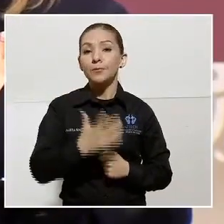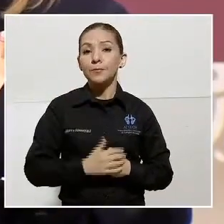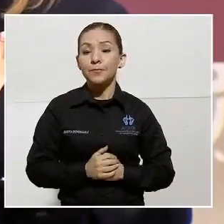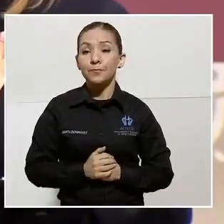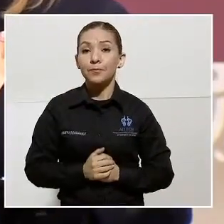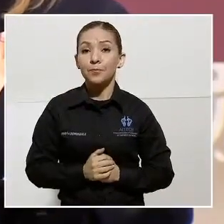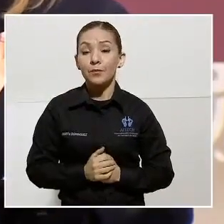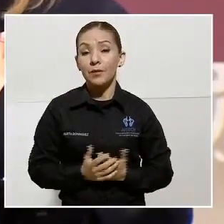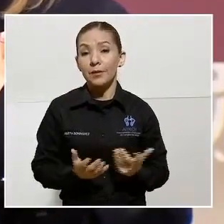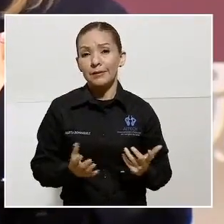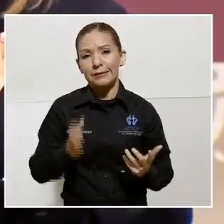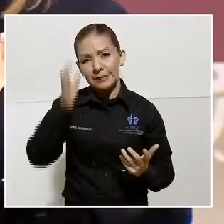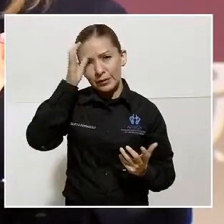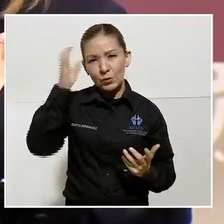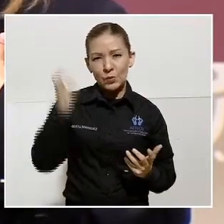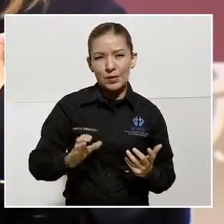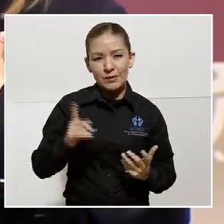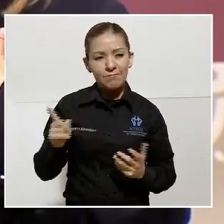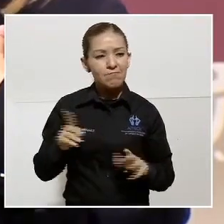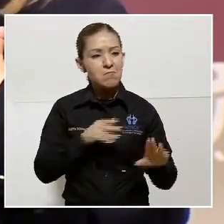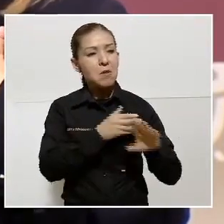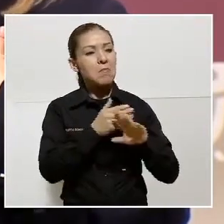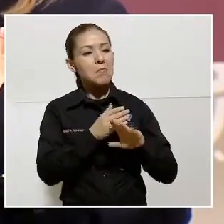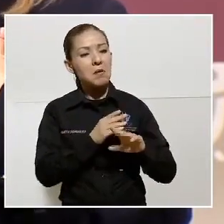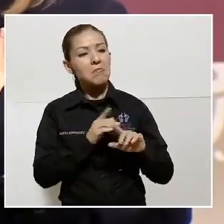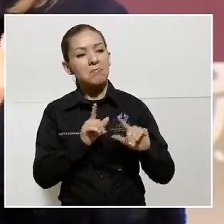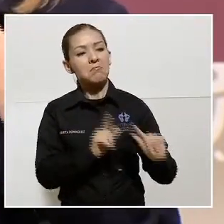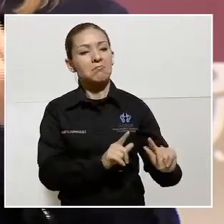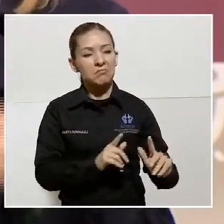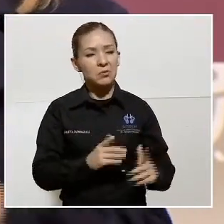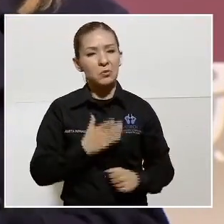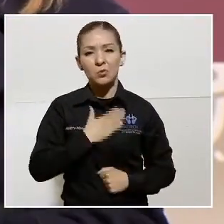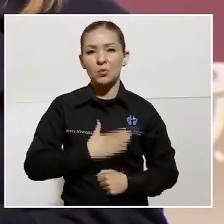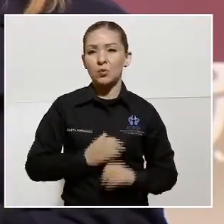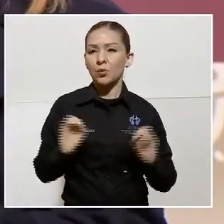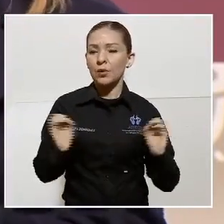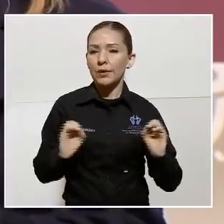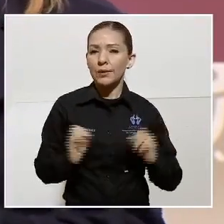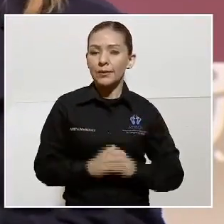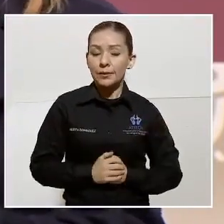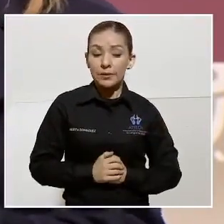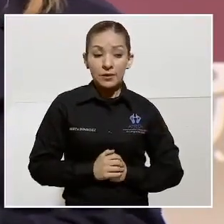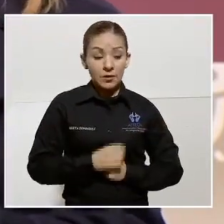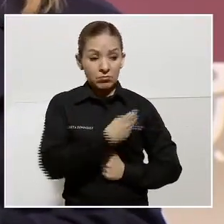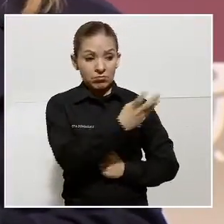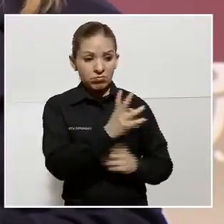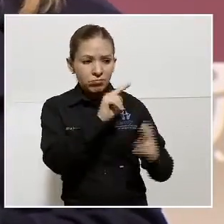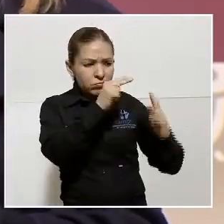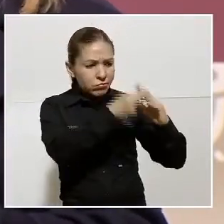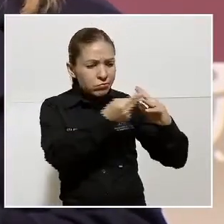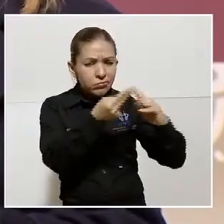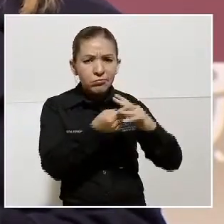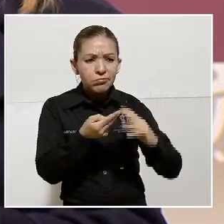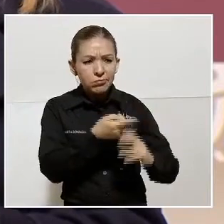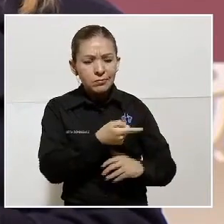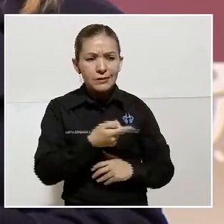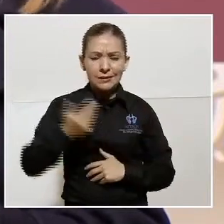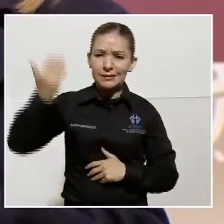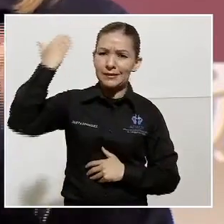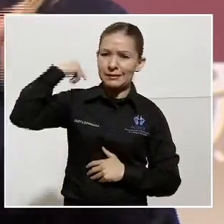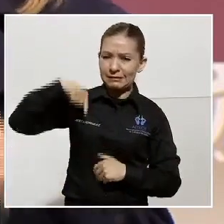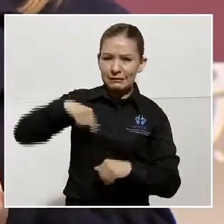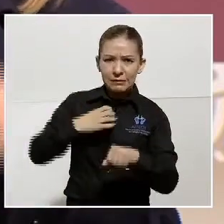Nada más cruel y nada más injusto. Nada puede justificar los crímenes cometidos por el Estado en aquel